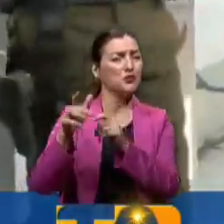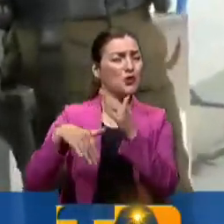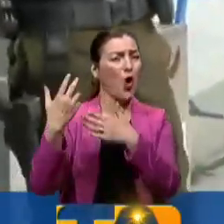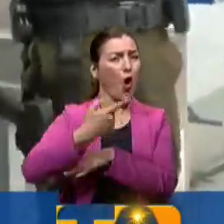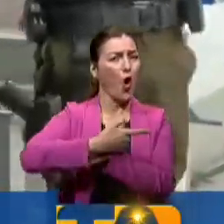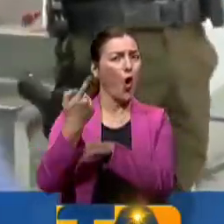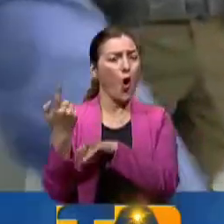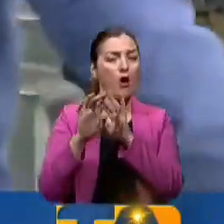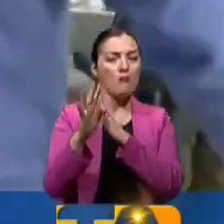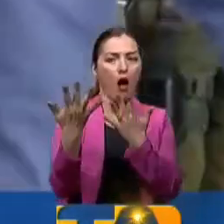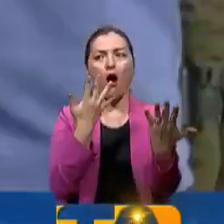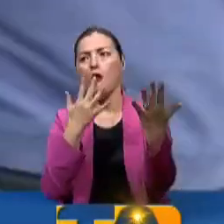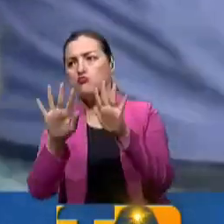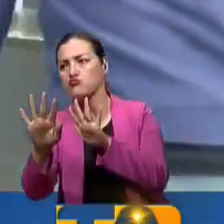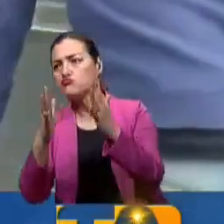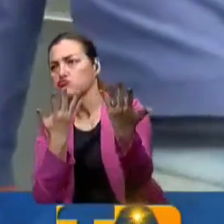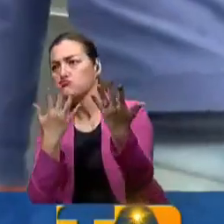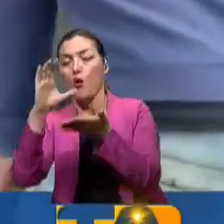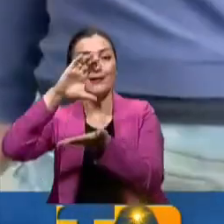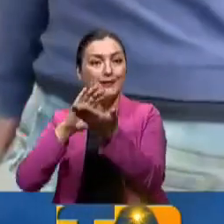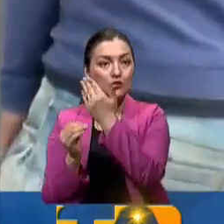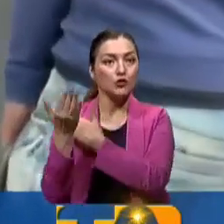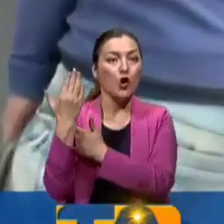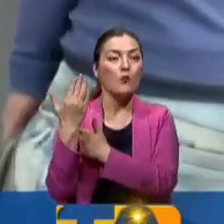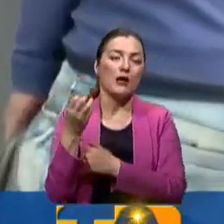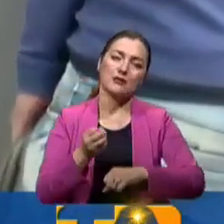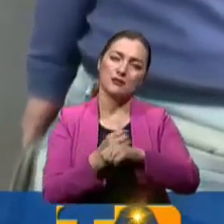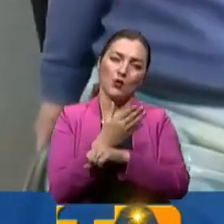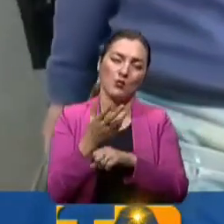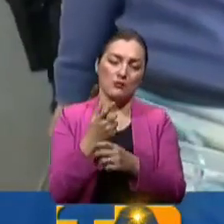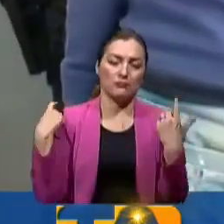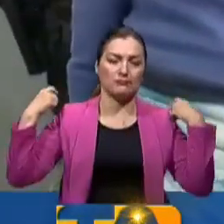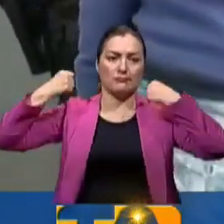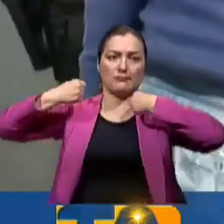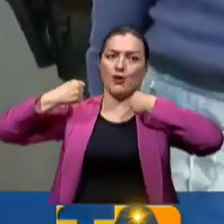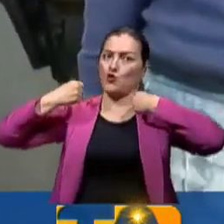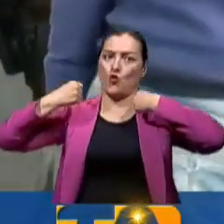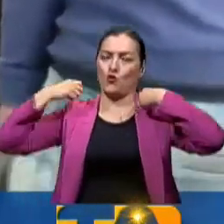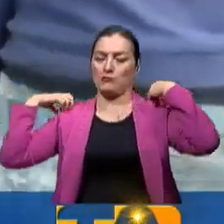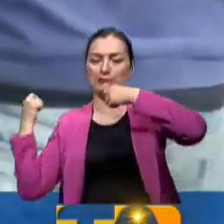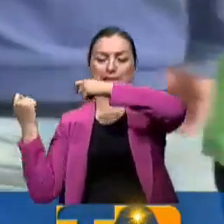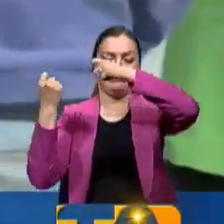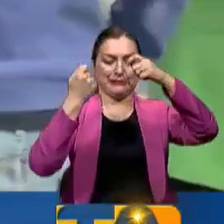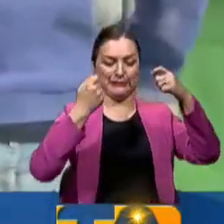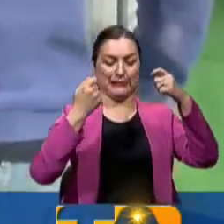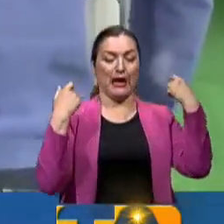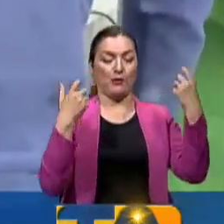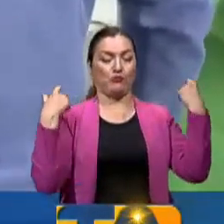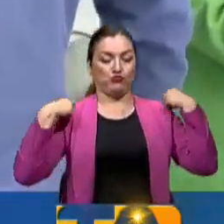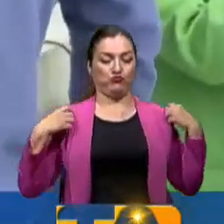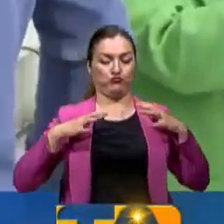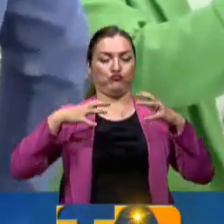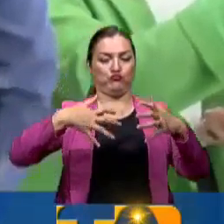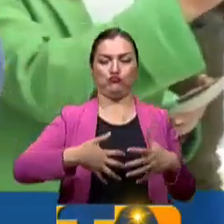diarias que vienen al centro histórico, les recomendamos que las mochilas pongan adelante, las carteras siempre estén pendientes, que compren